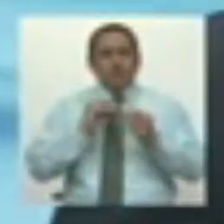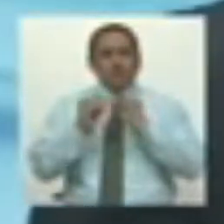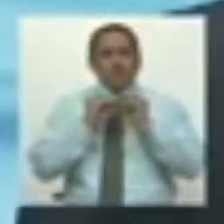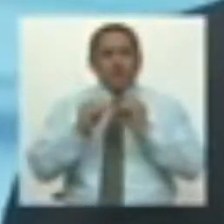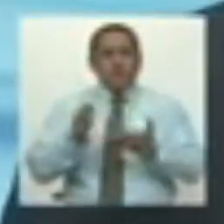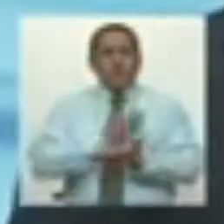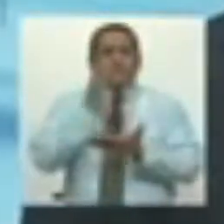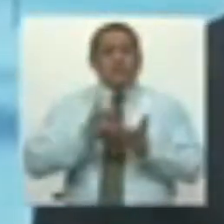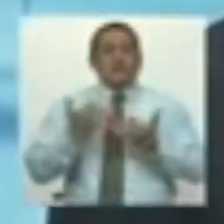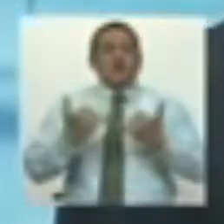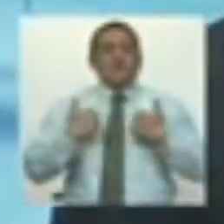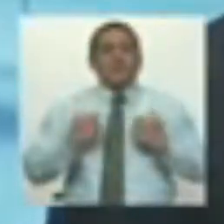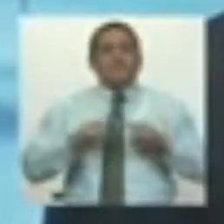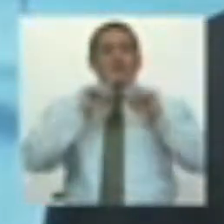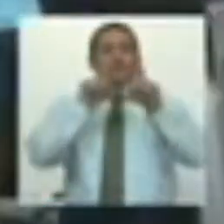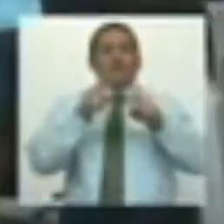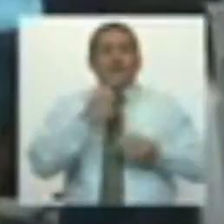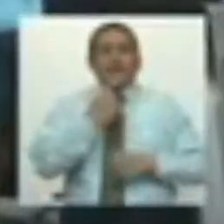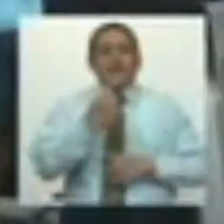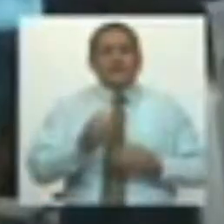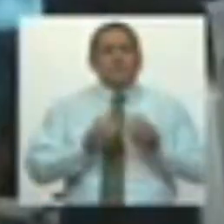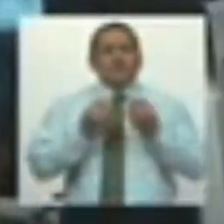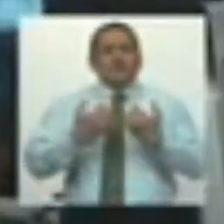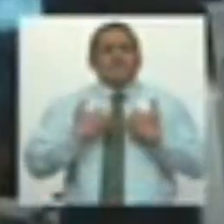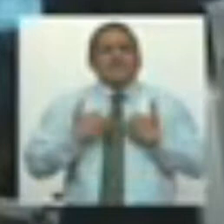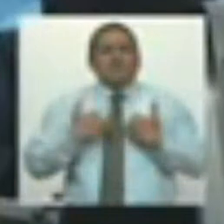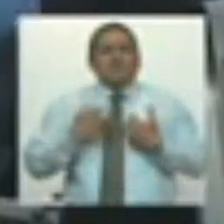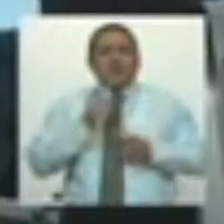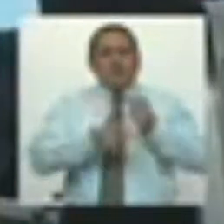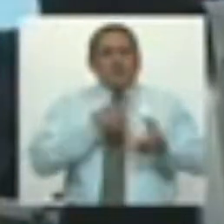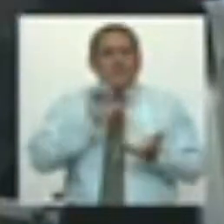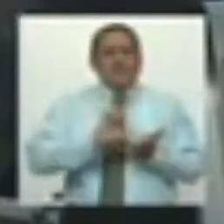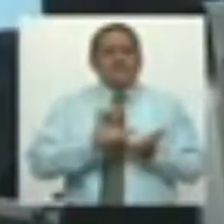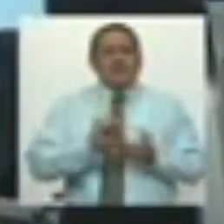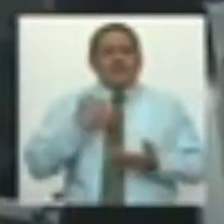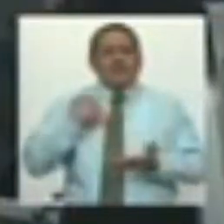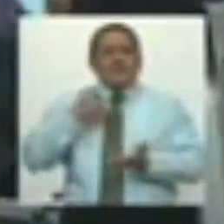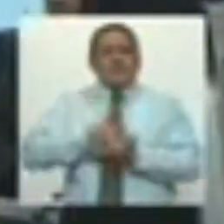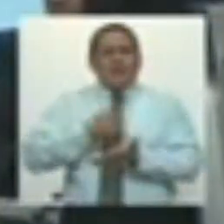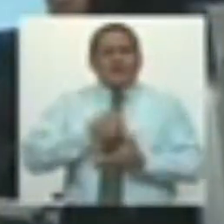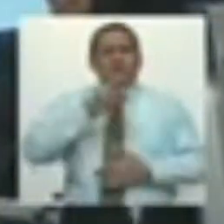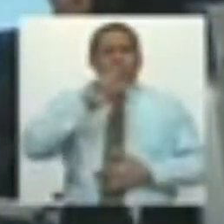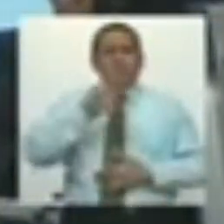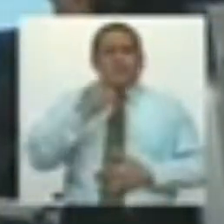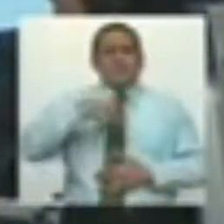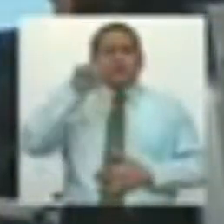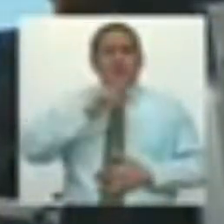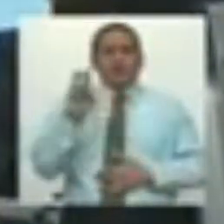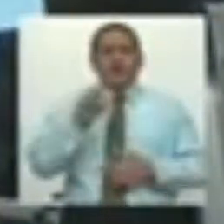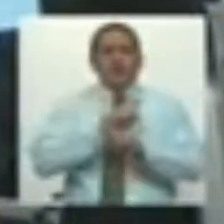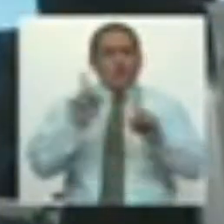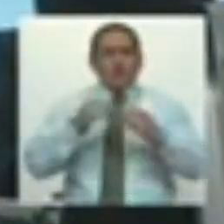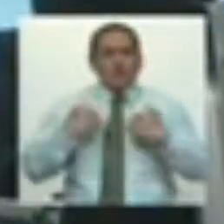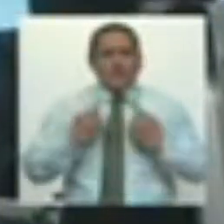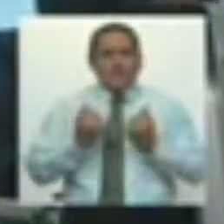de lima mi pregunta es porque tendríamos los limeños que pagar dos mil millones de dólares que no tenemos